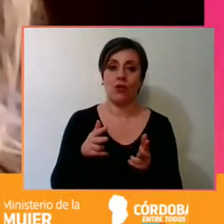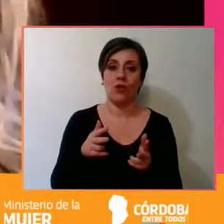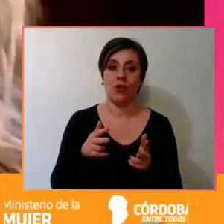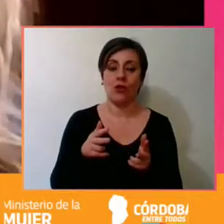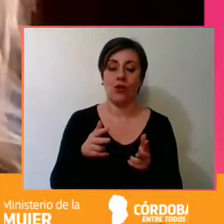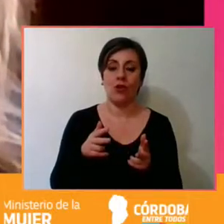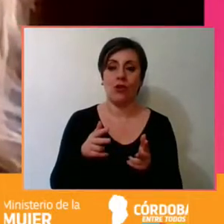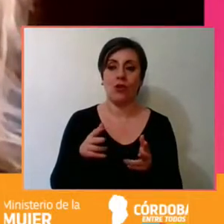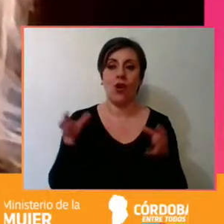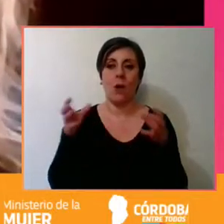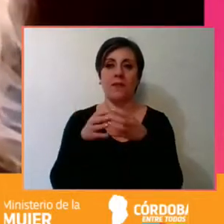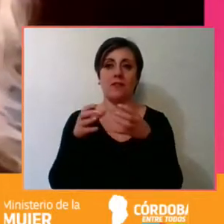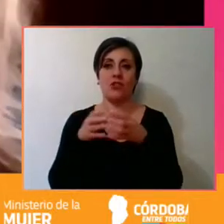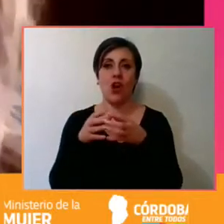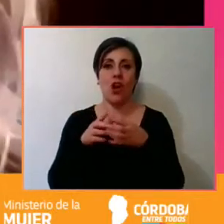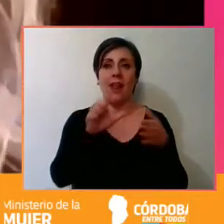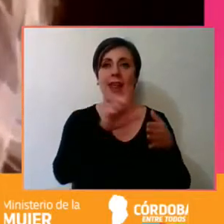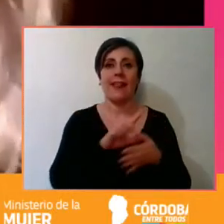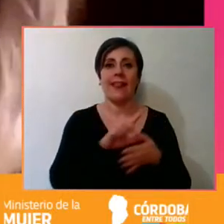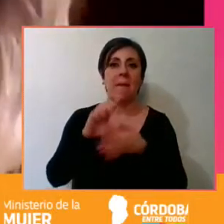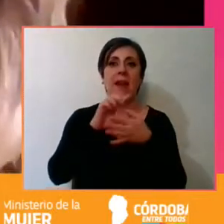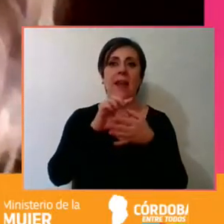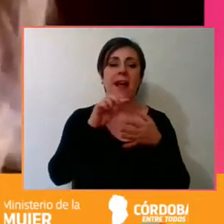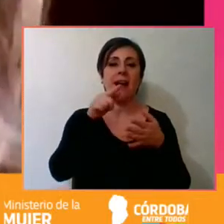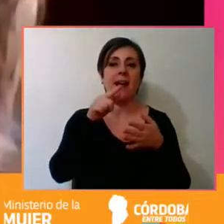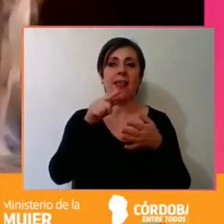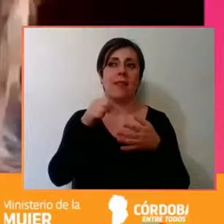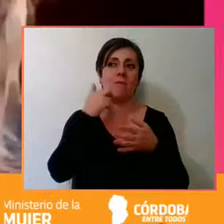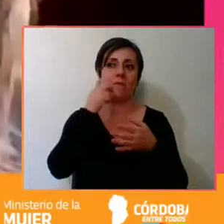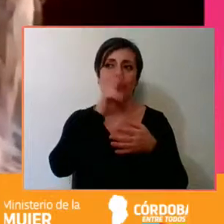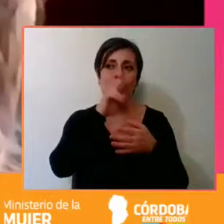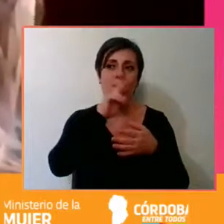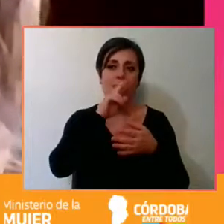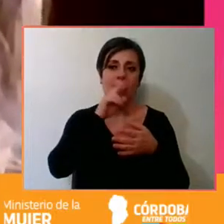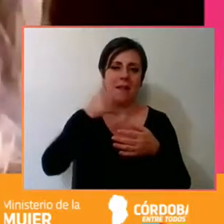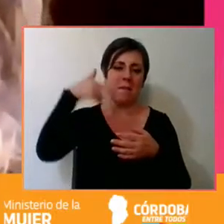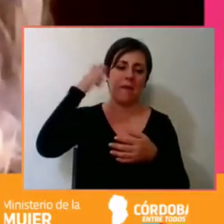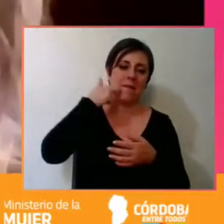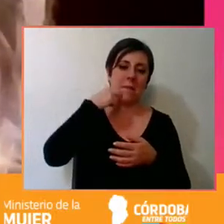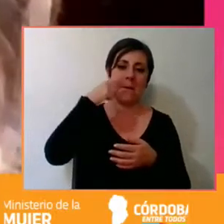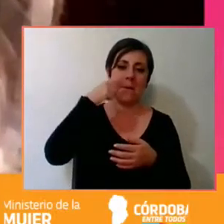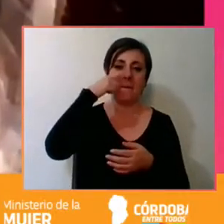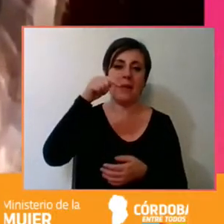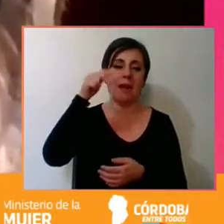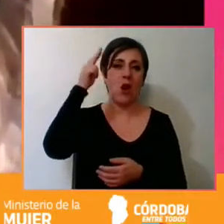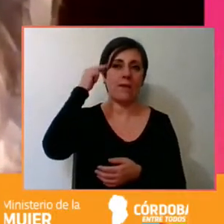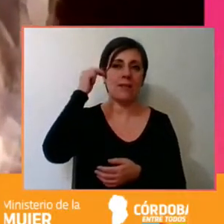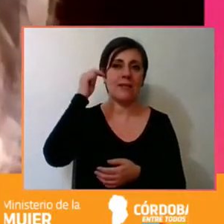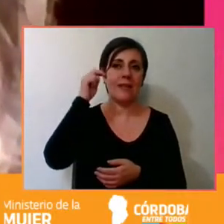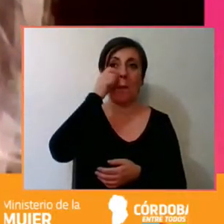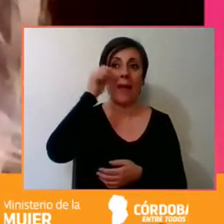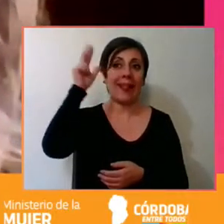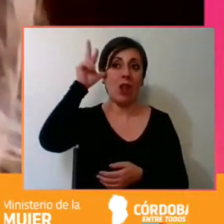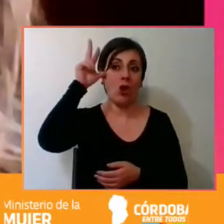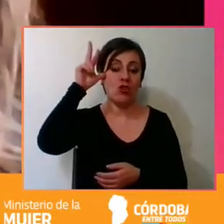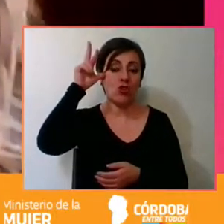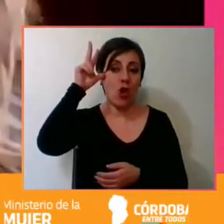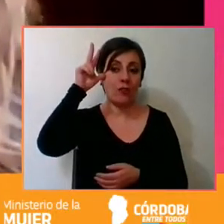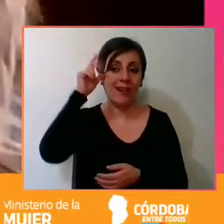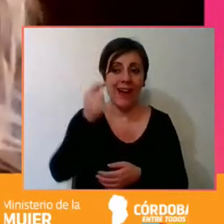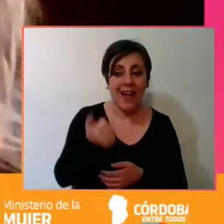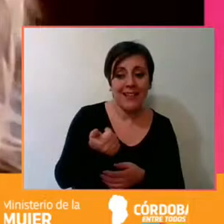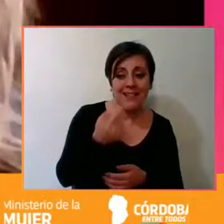de Mujeres es como de las más viejas de la región. Nació en 1928, vamos pronto a cumplir los 100